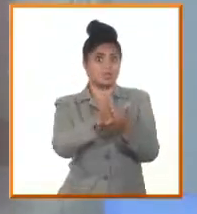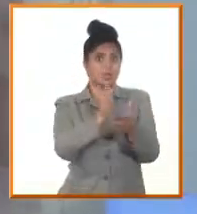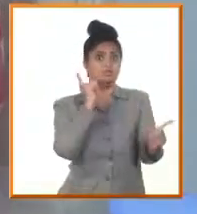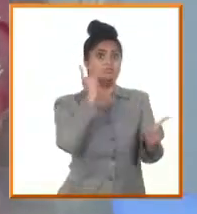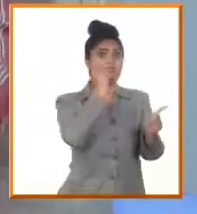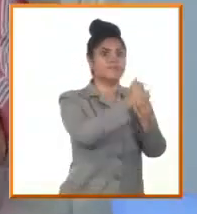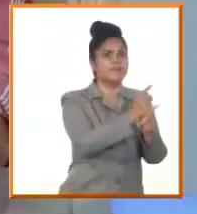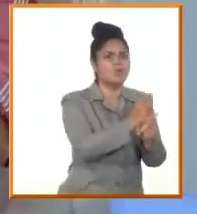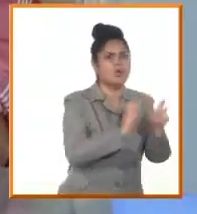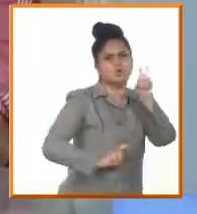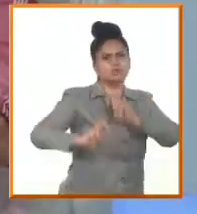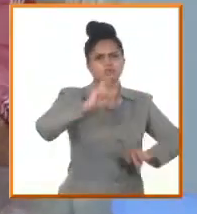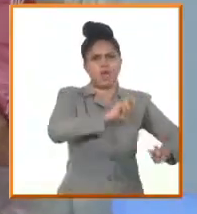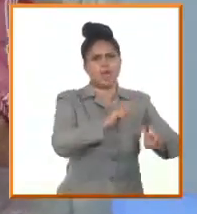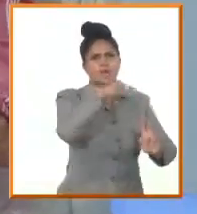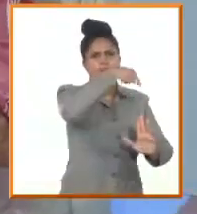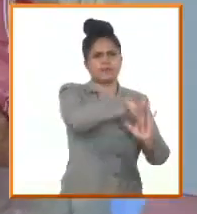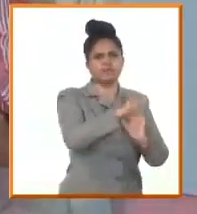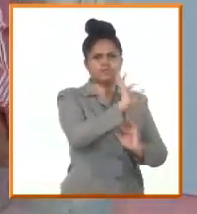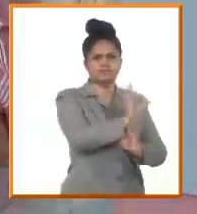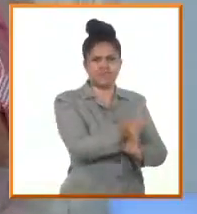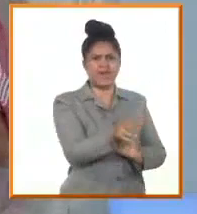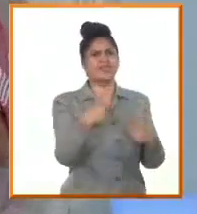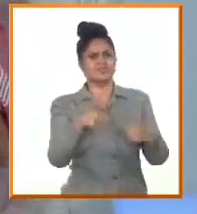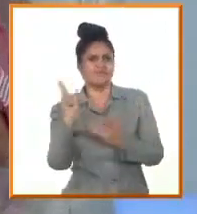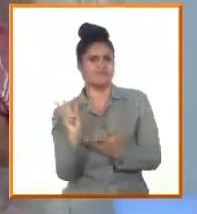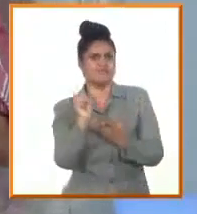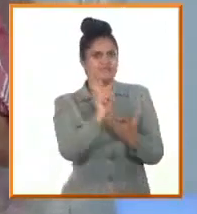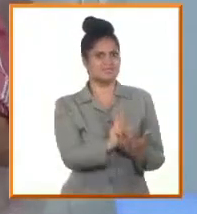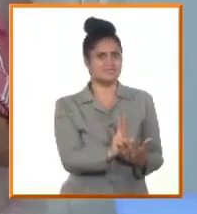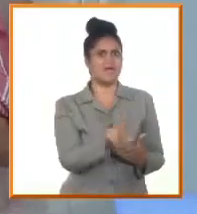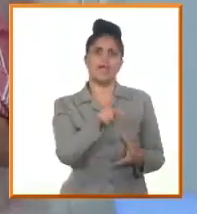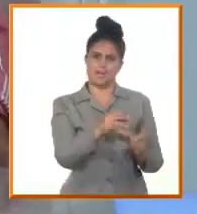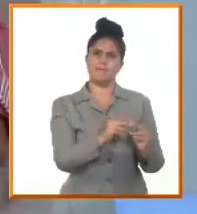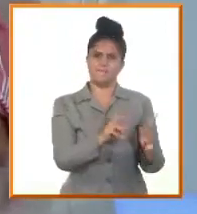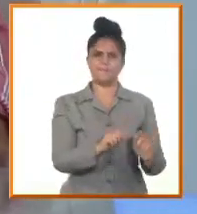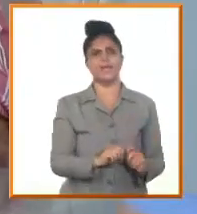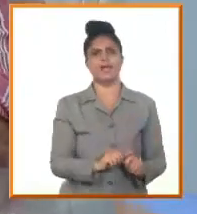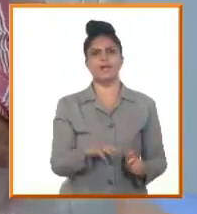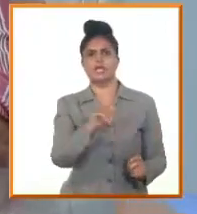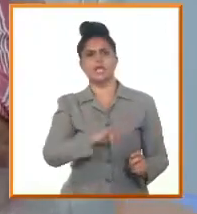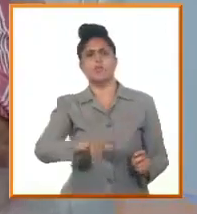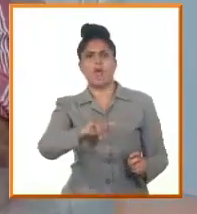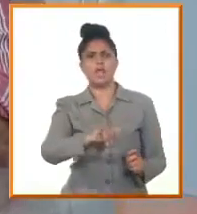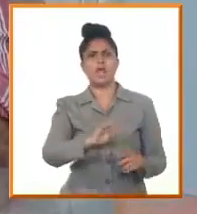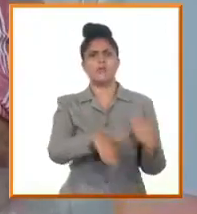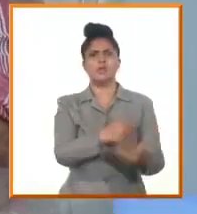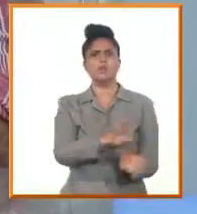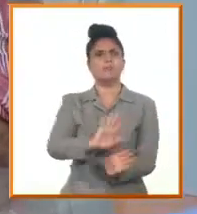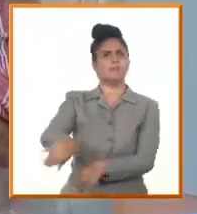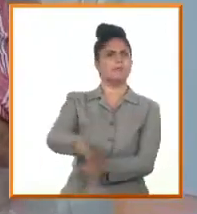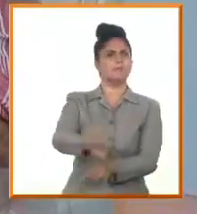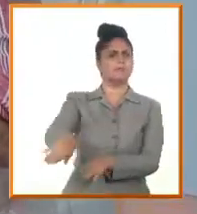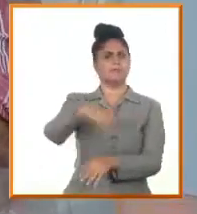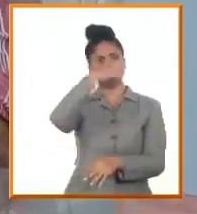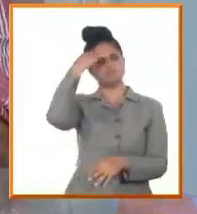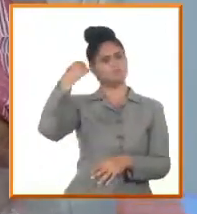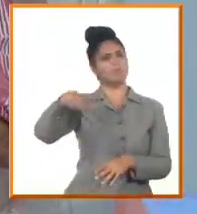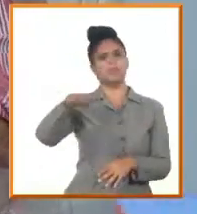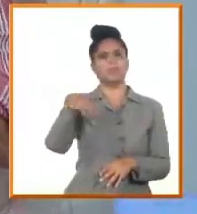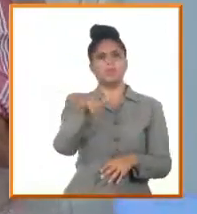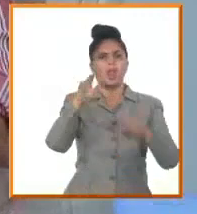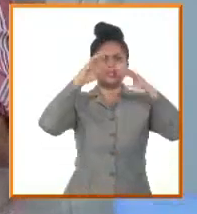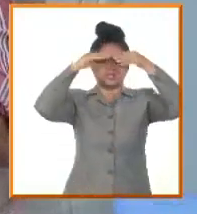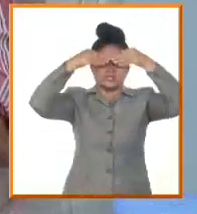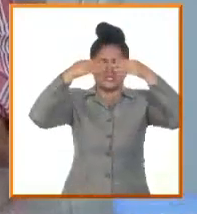le sale otro por acá y eso ha sido la manera en que hemos estado dirigiendo digamos durante muchísimos años y